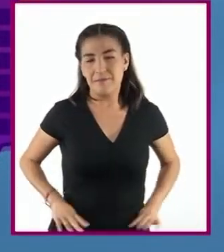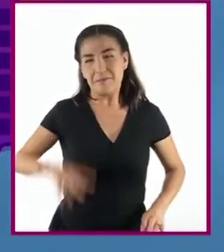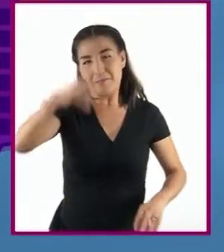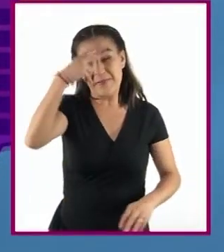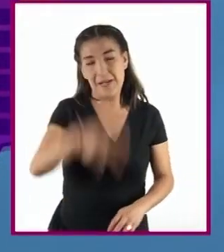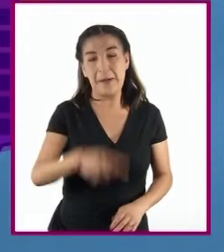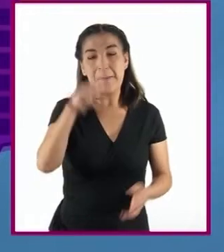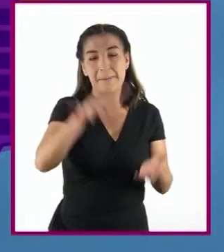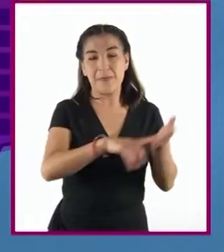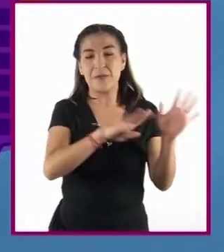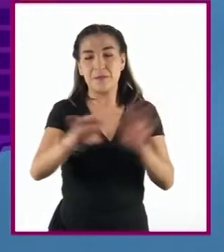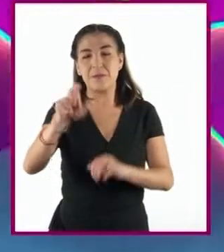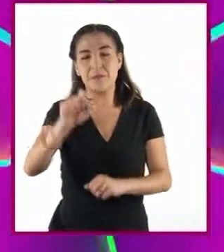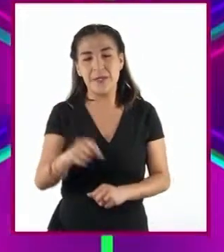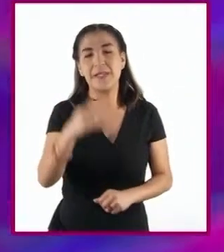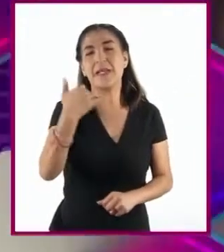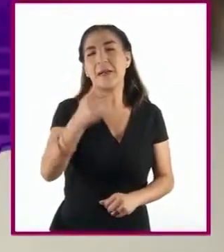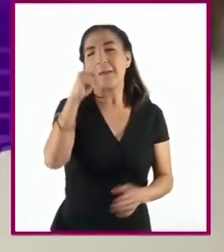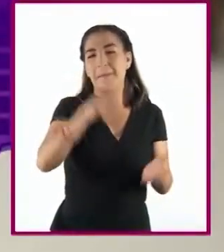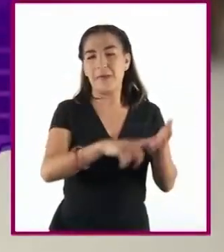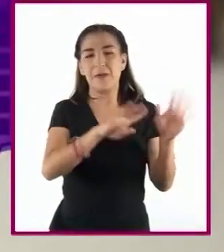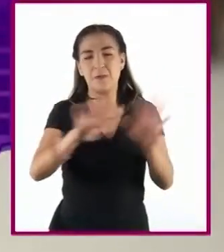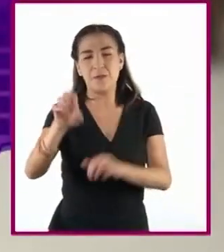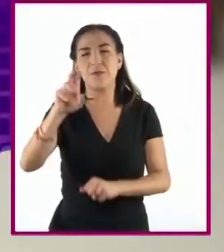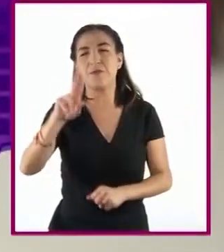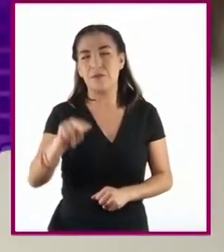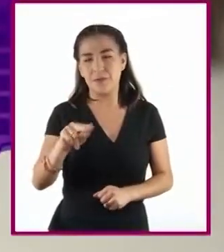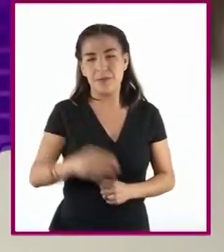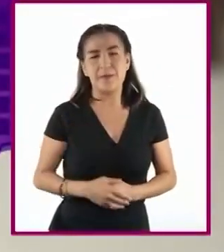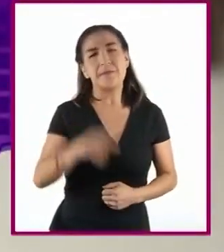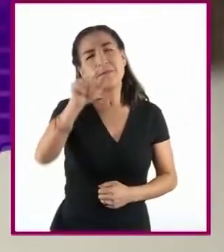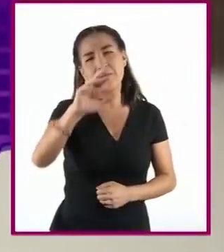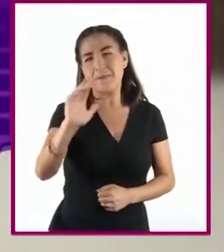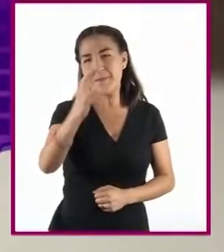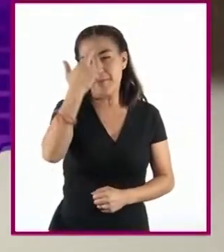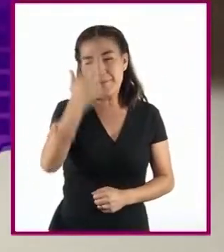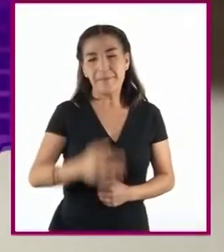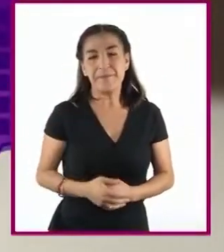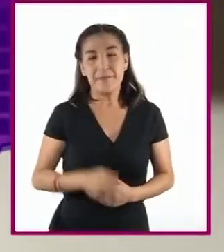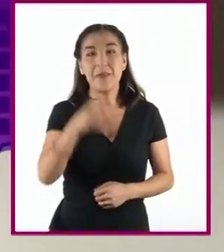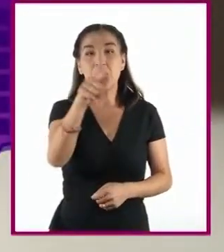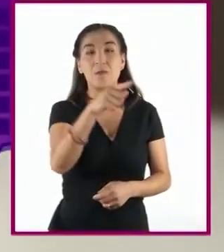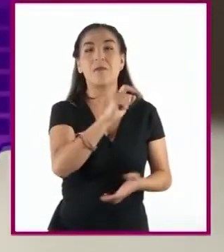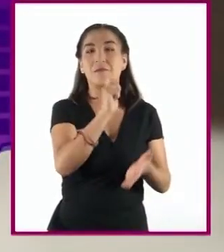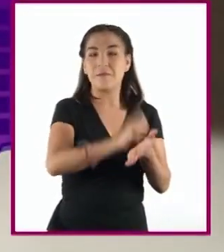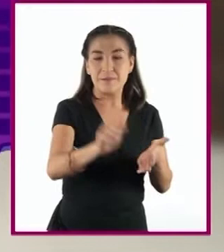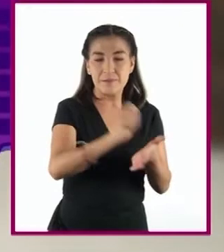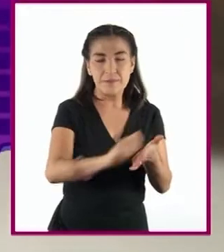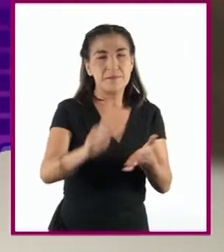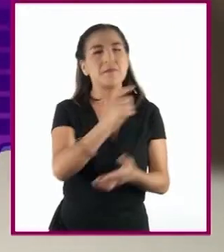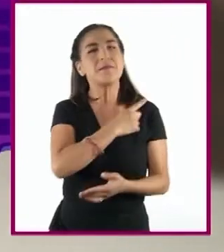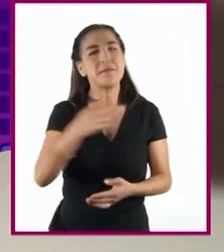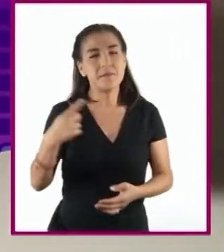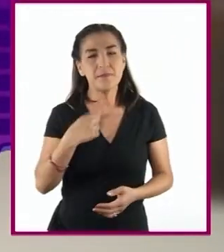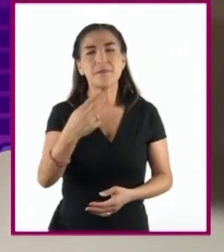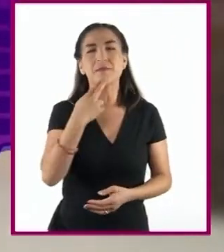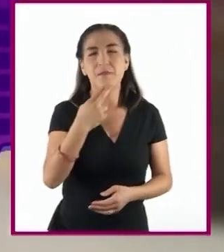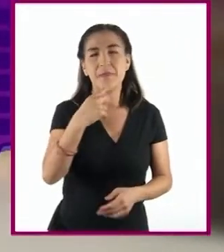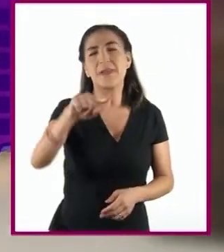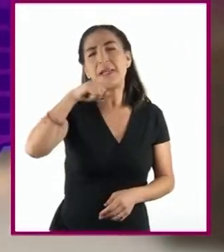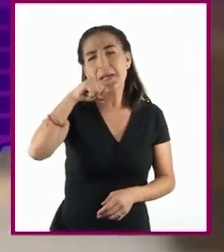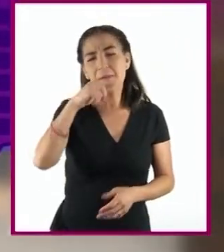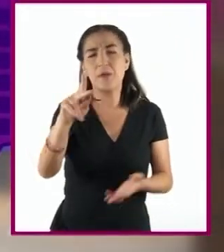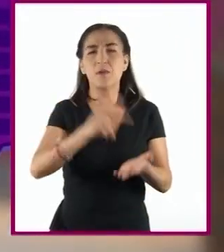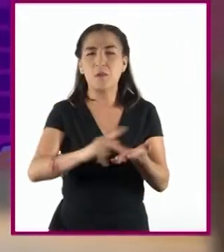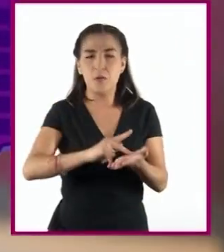1920 y 1980. Recuerden que, para realizar anotaciones, solo necesitan lápiz o bolígrafo,